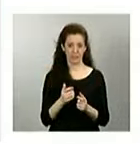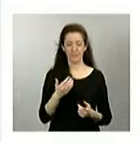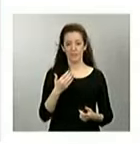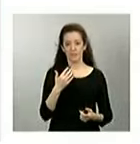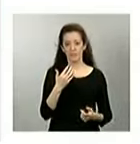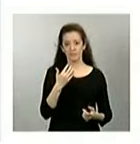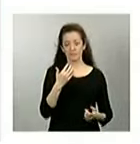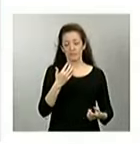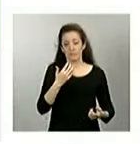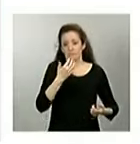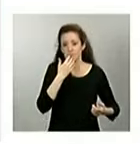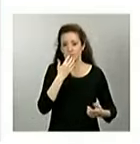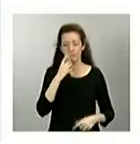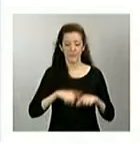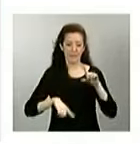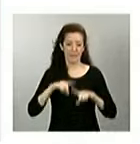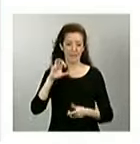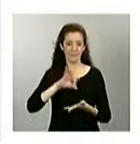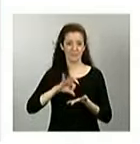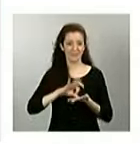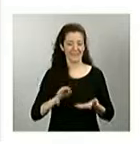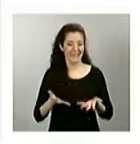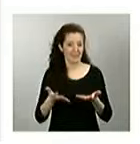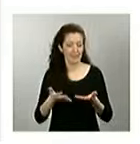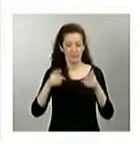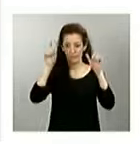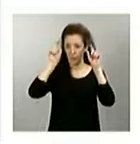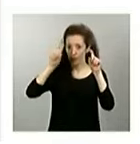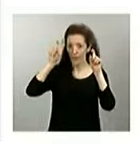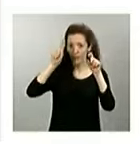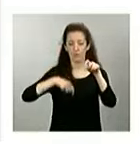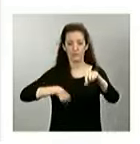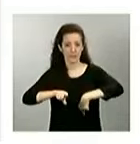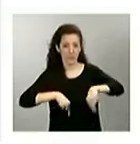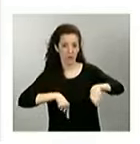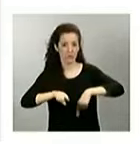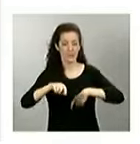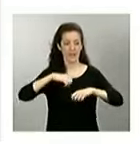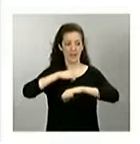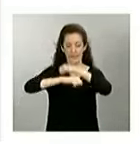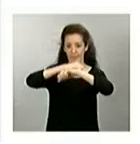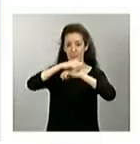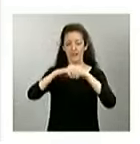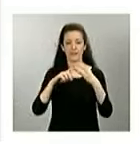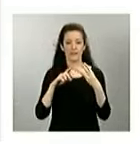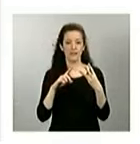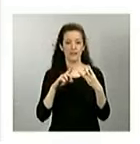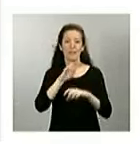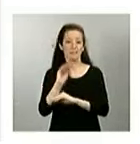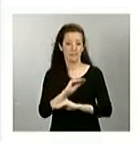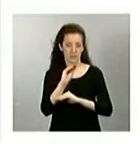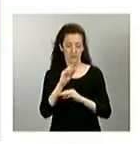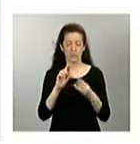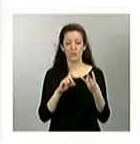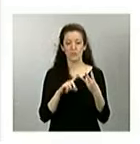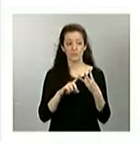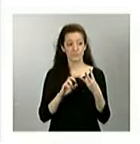sectores de servicios educación transporte y almacenamiento y después hay un conjunto de sectores ya que tiene una caída